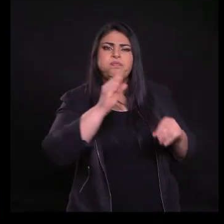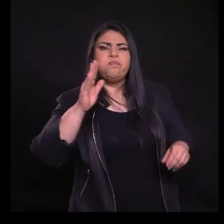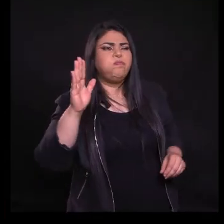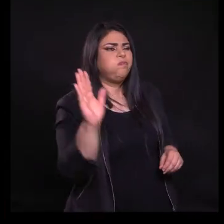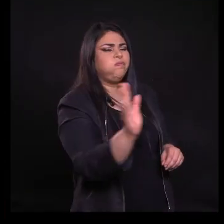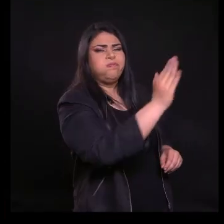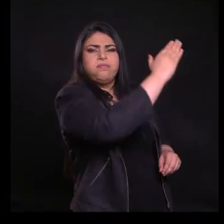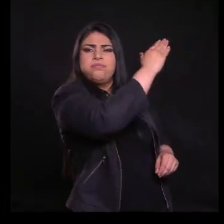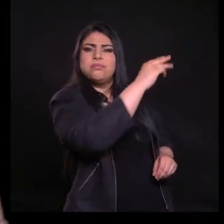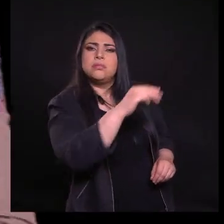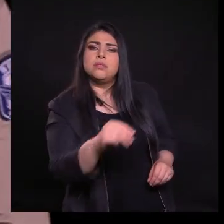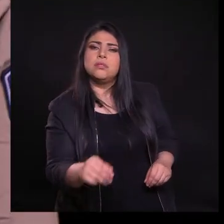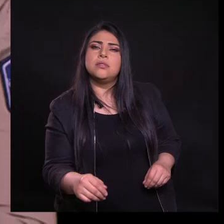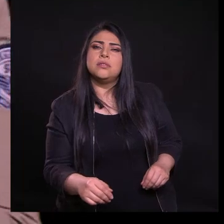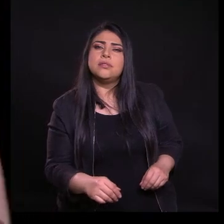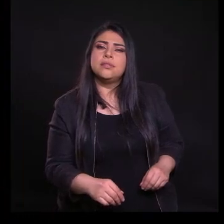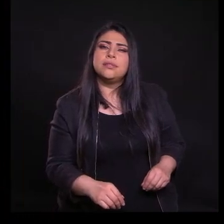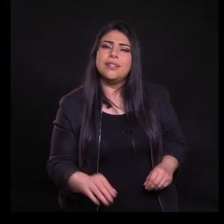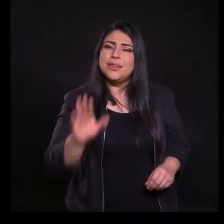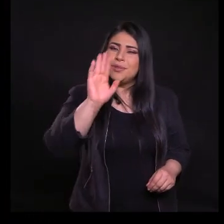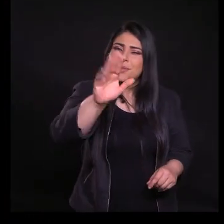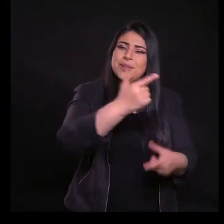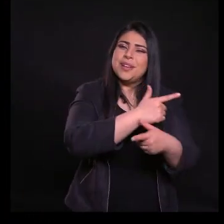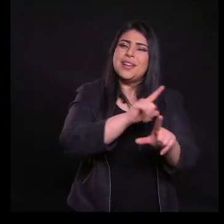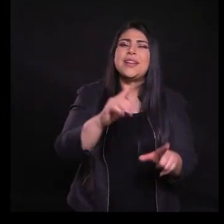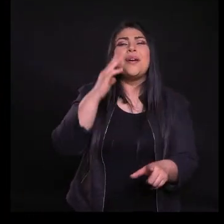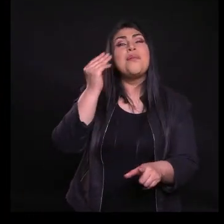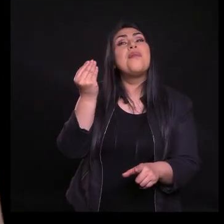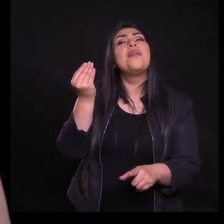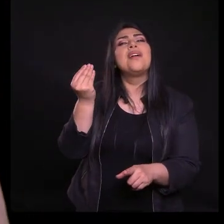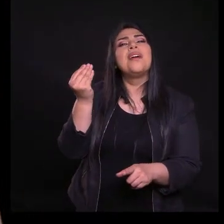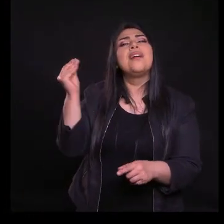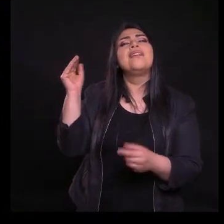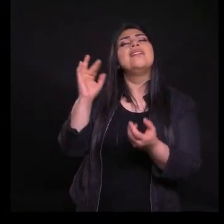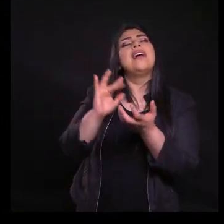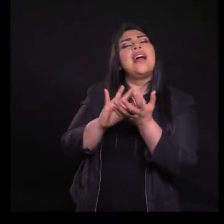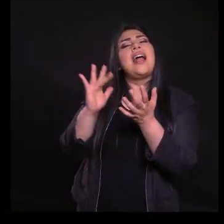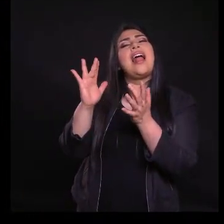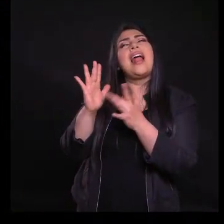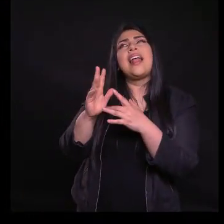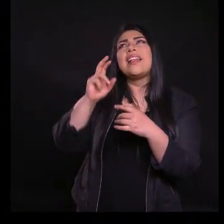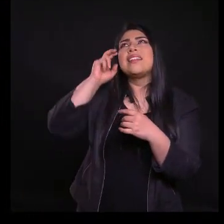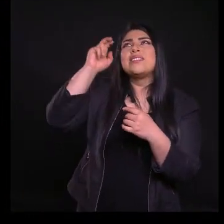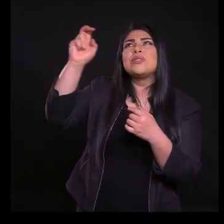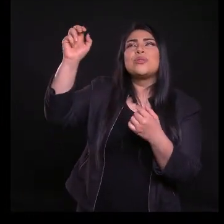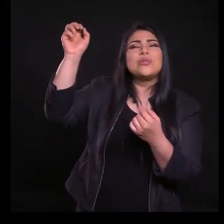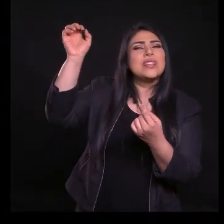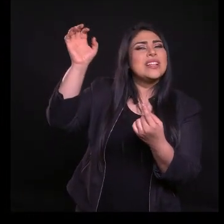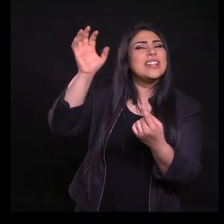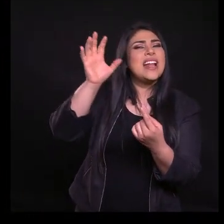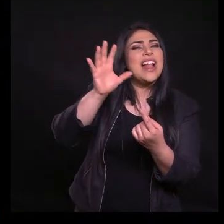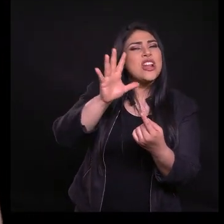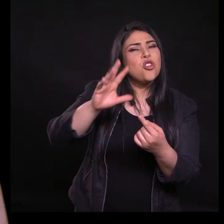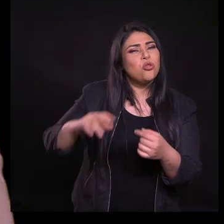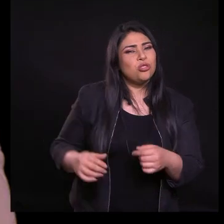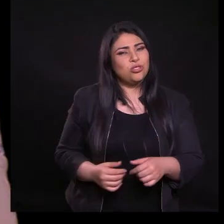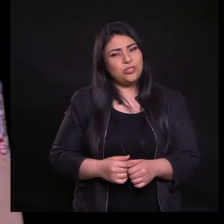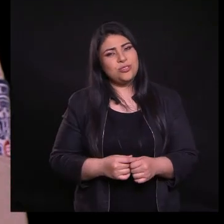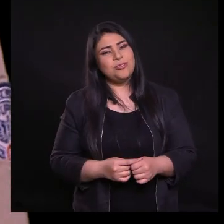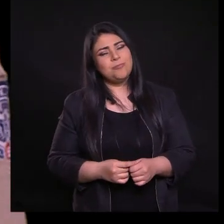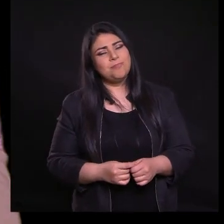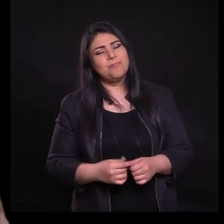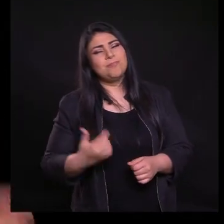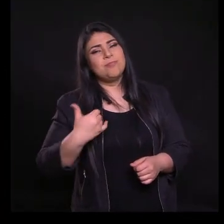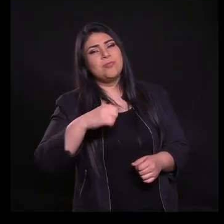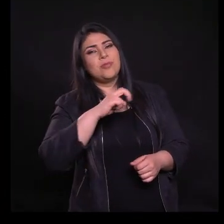oscuridad y te explico por qué porque jesús es la luz que tú necesitas dice